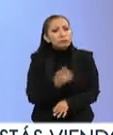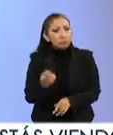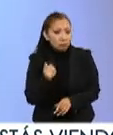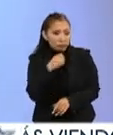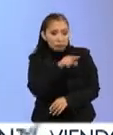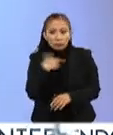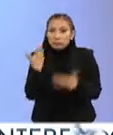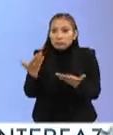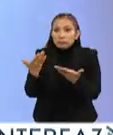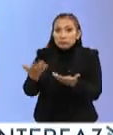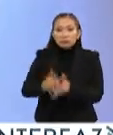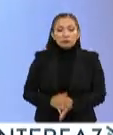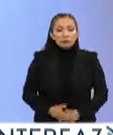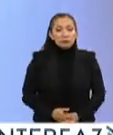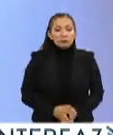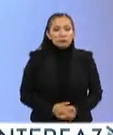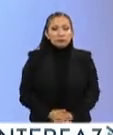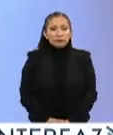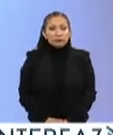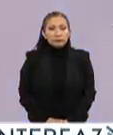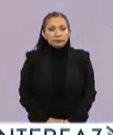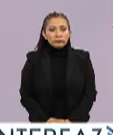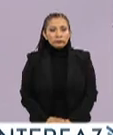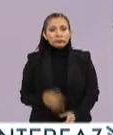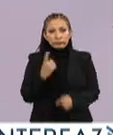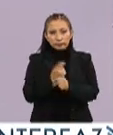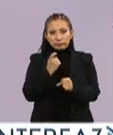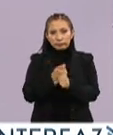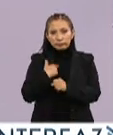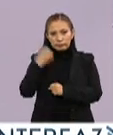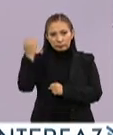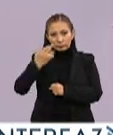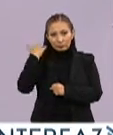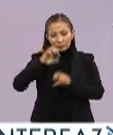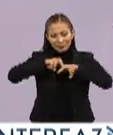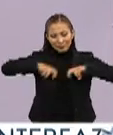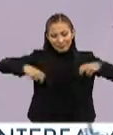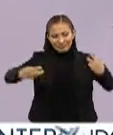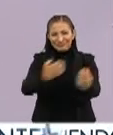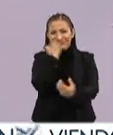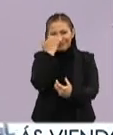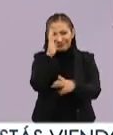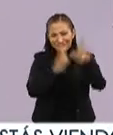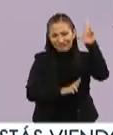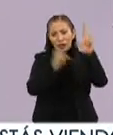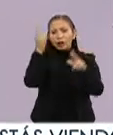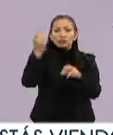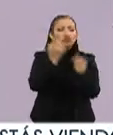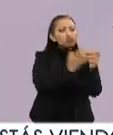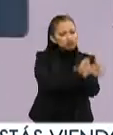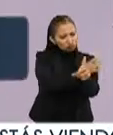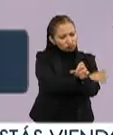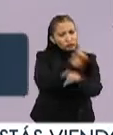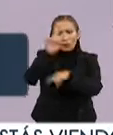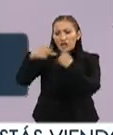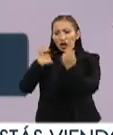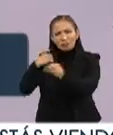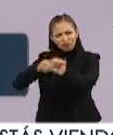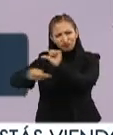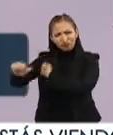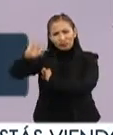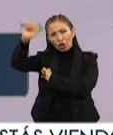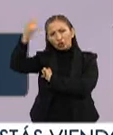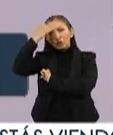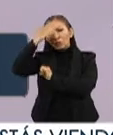también buscaron irse? Bueno, primeramente se hizo una conferencia en mi escuela normal de algunas compañeras que se fueron de movilidad